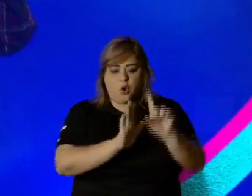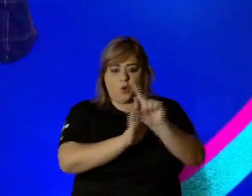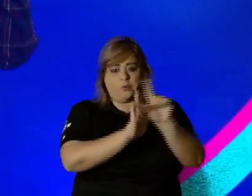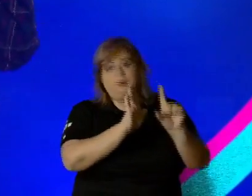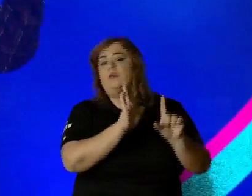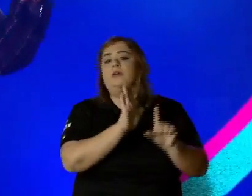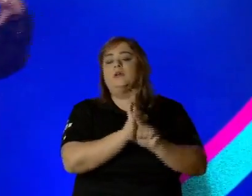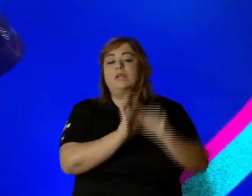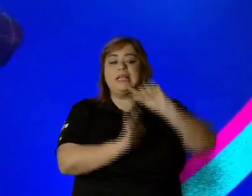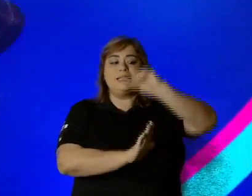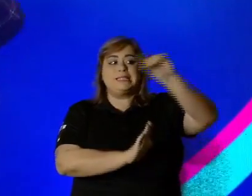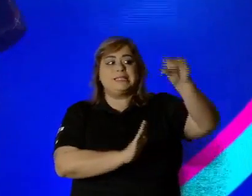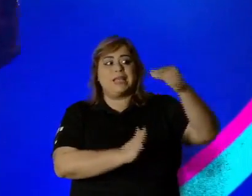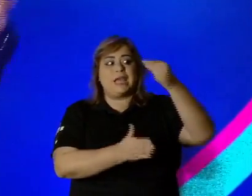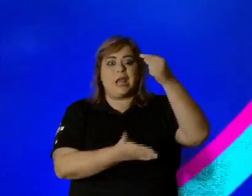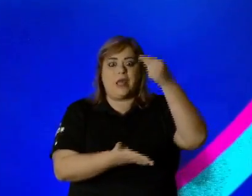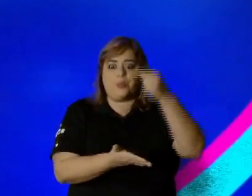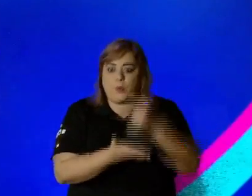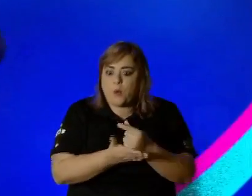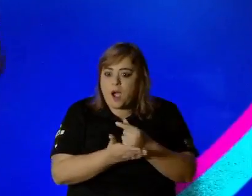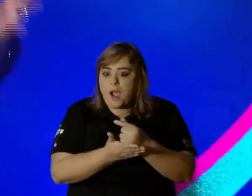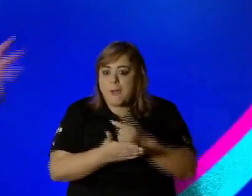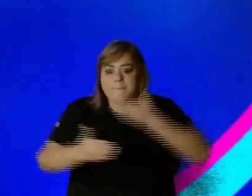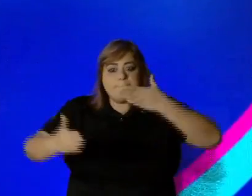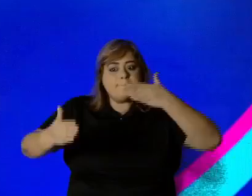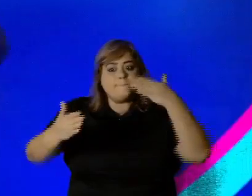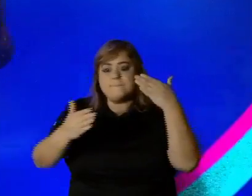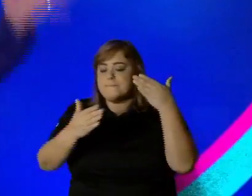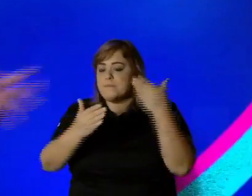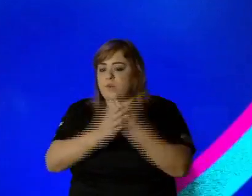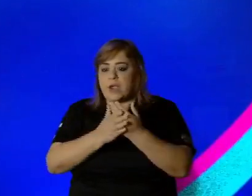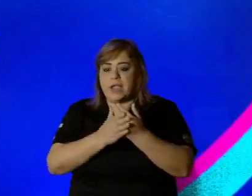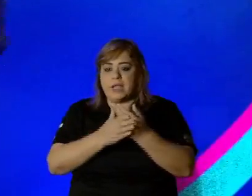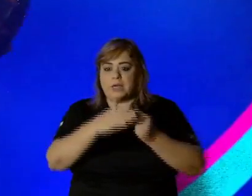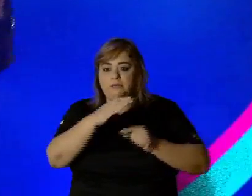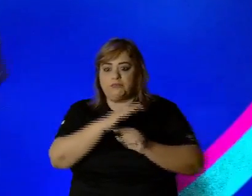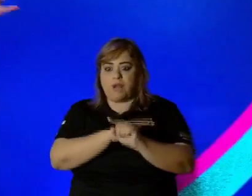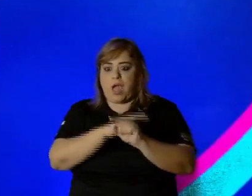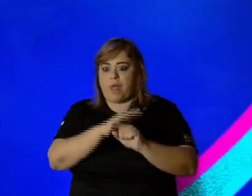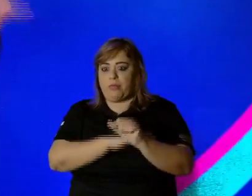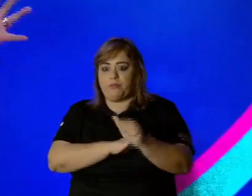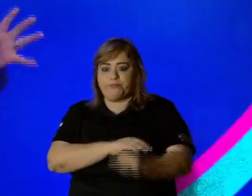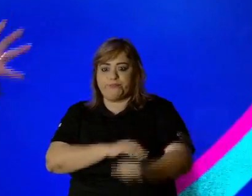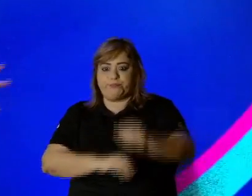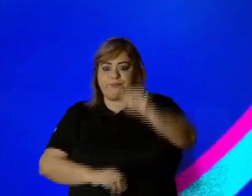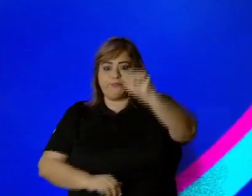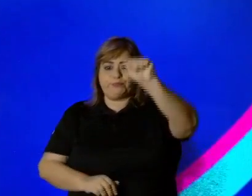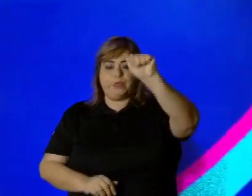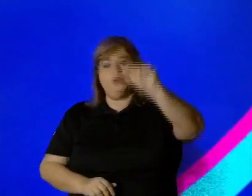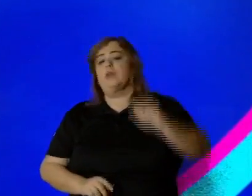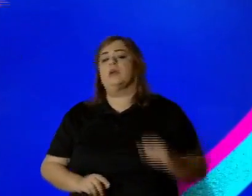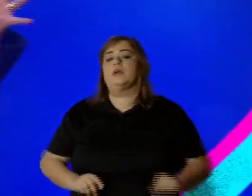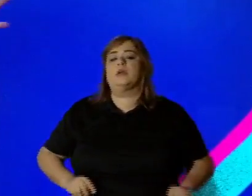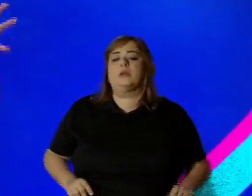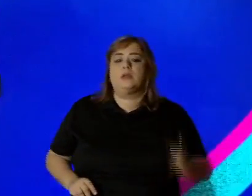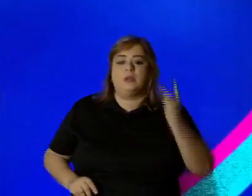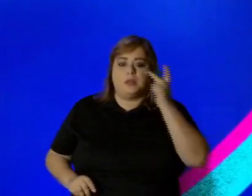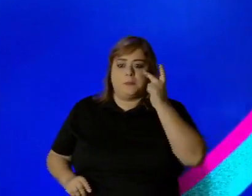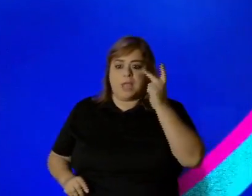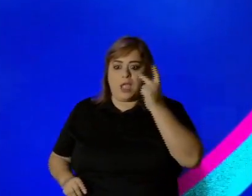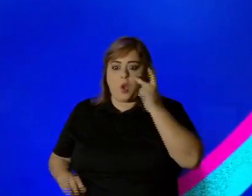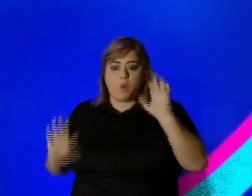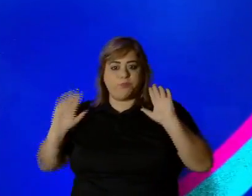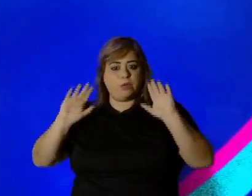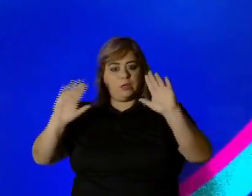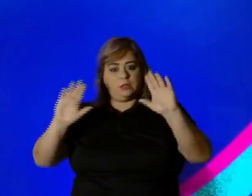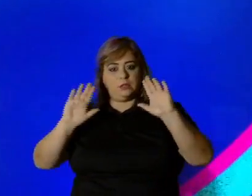se gradúa de una manera terrible con el summa cum laude y magna cum laude y todos los laudes que habían y por haber, hermano. Y es una cosa tremenda.